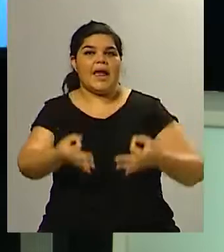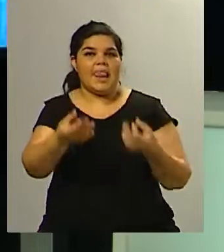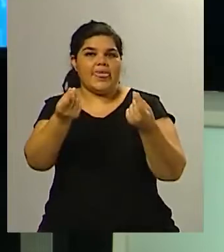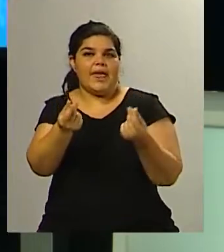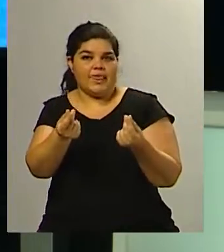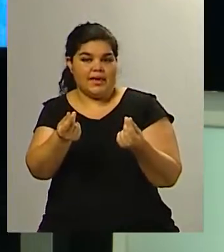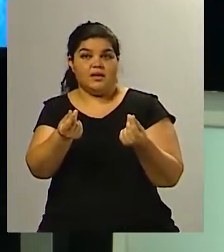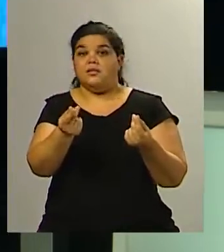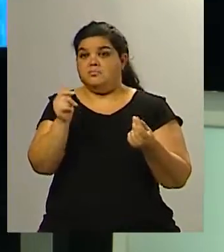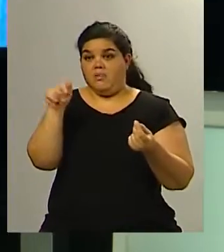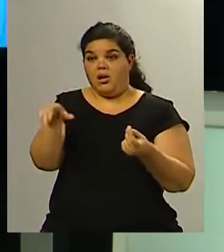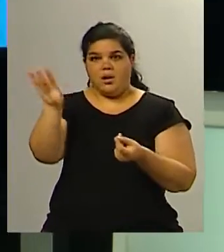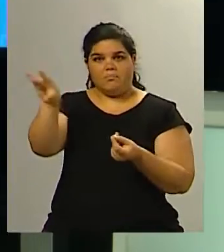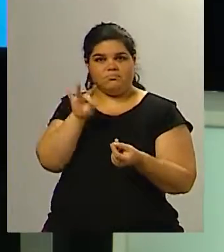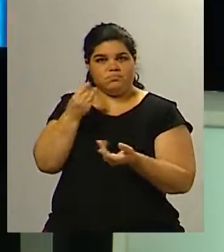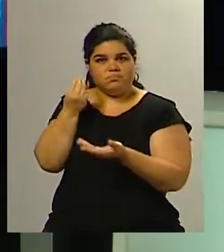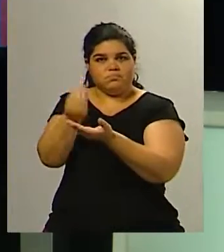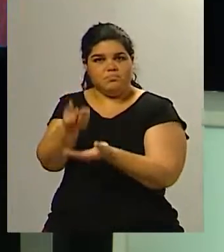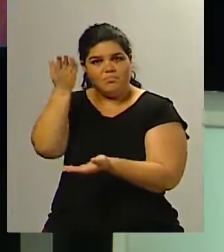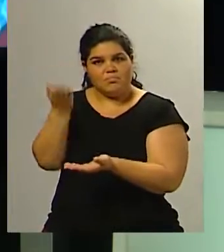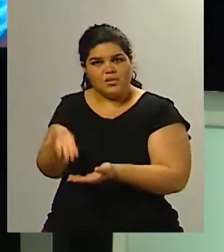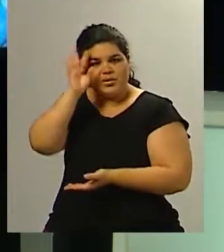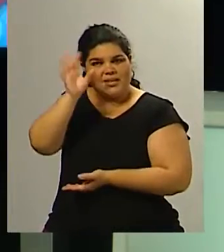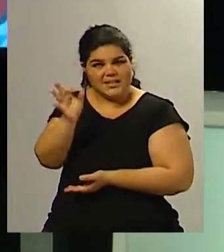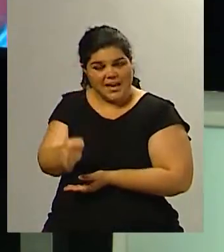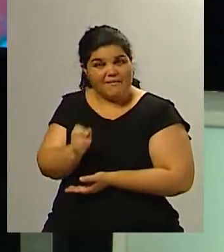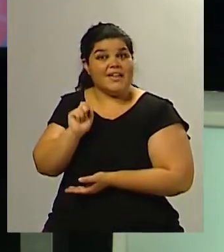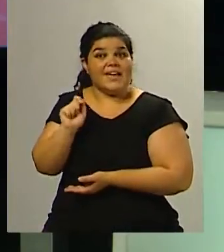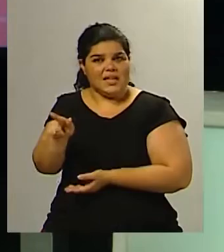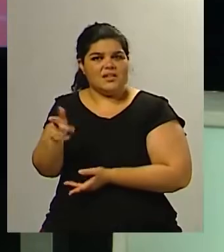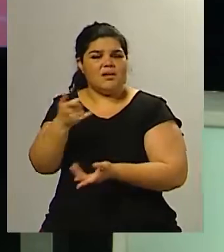programa a expertas en el tema, quienes además tienen a cargo